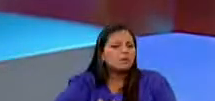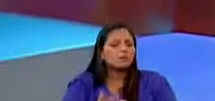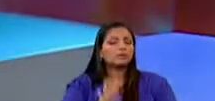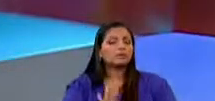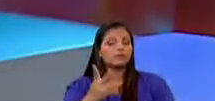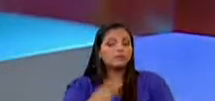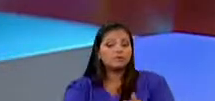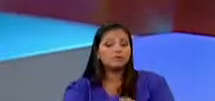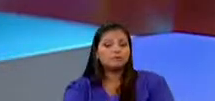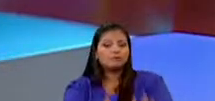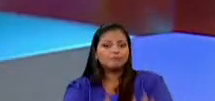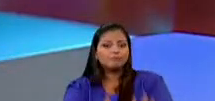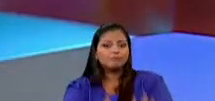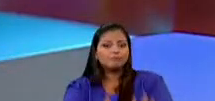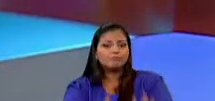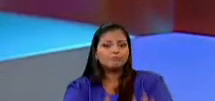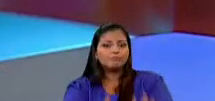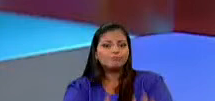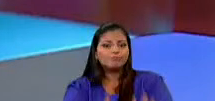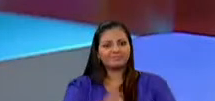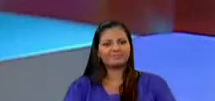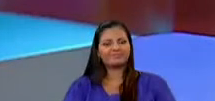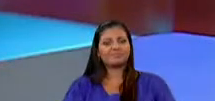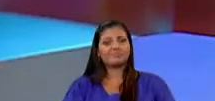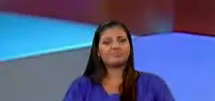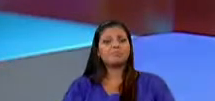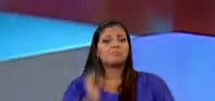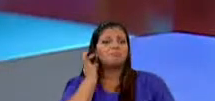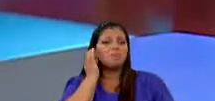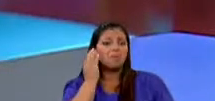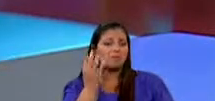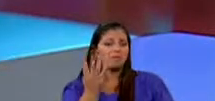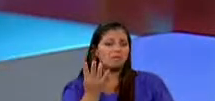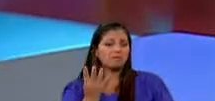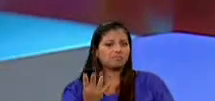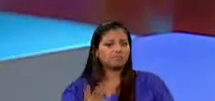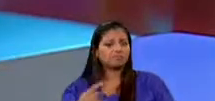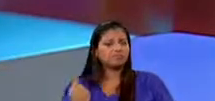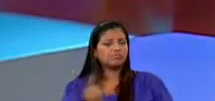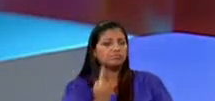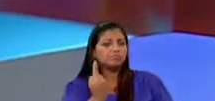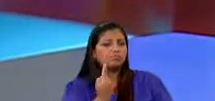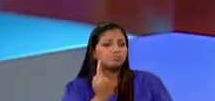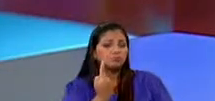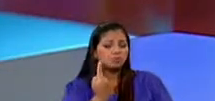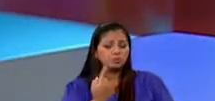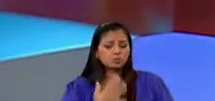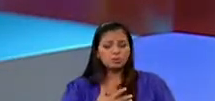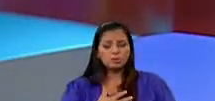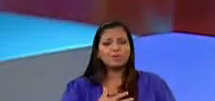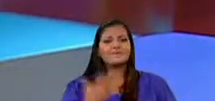el MIES y el Ministerio de Salud. La madre de familia agradeció el apoyo recibido.